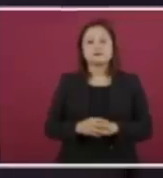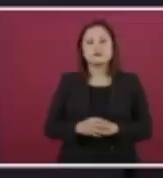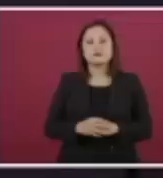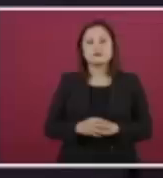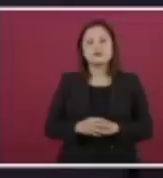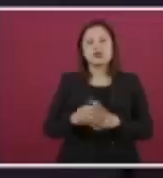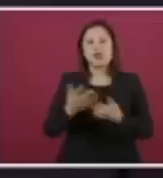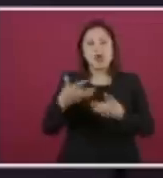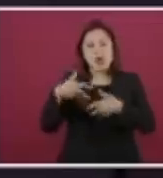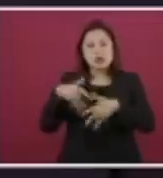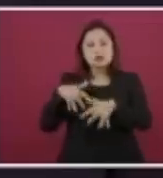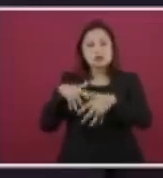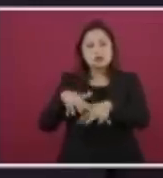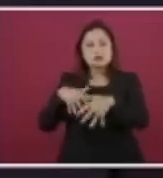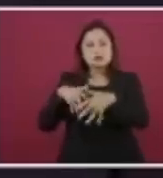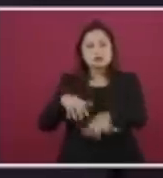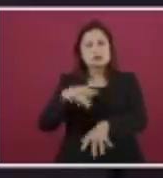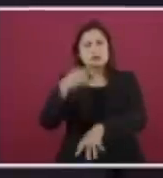protestando con esa manta